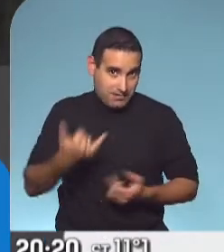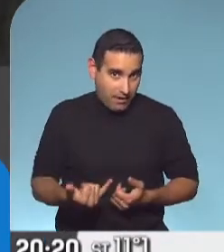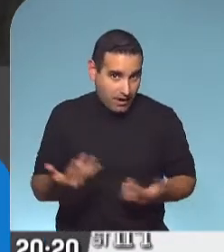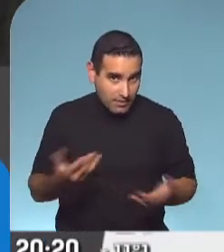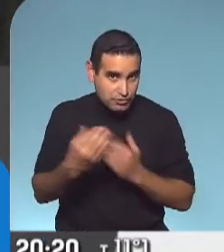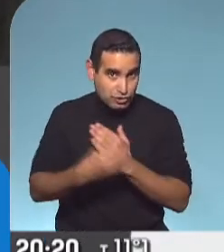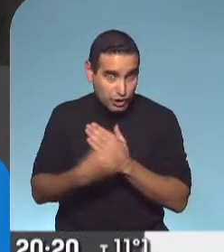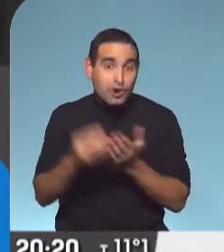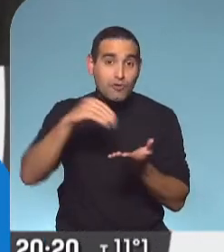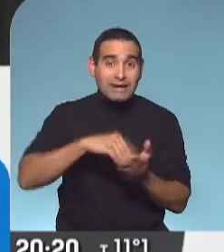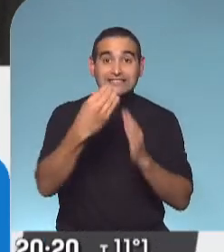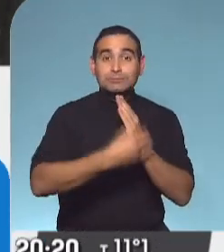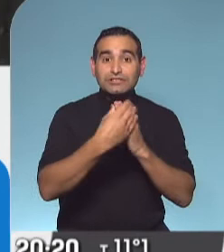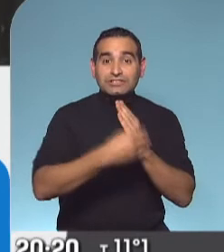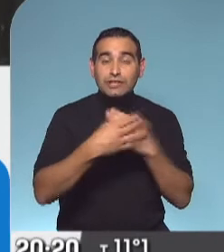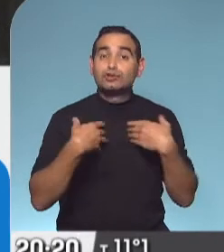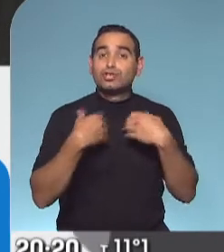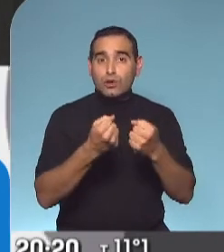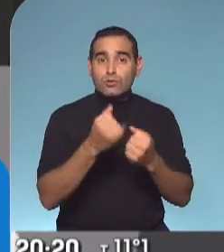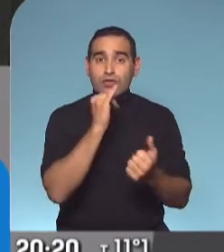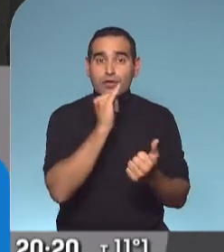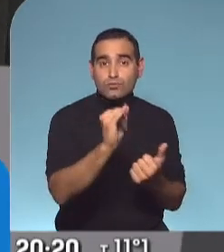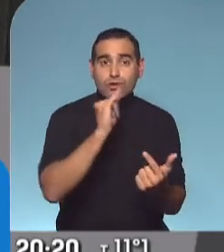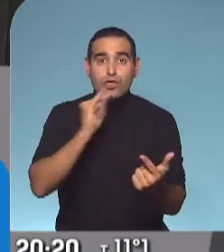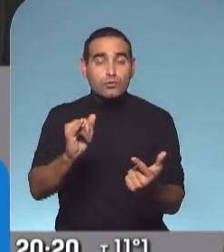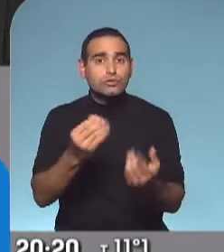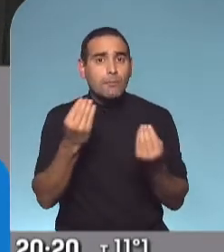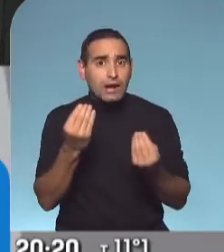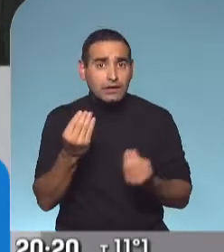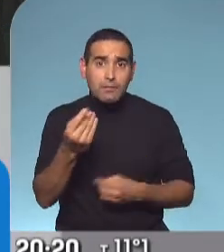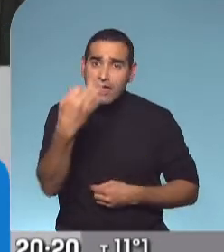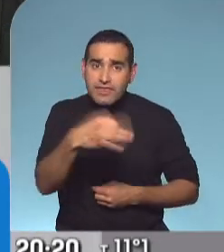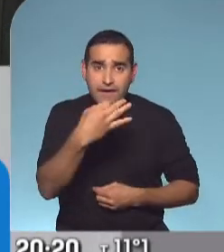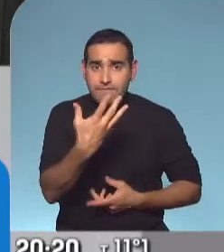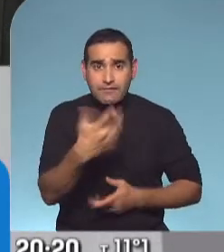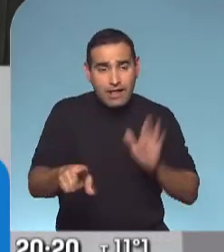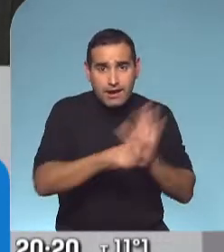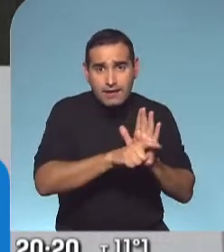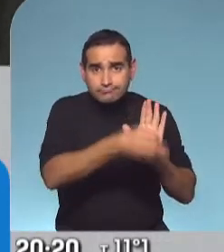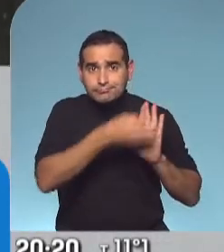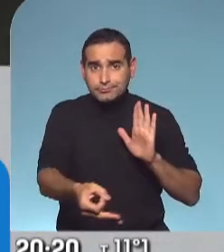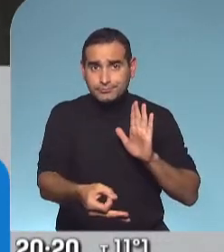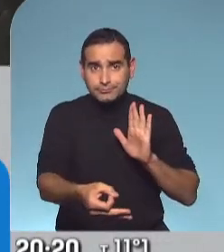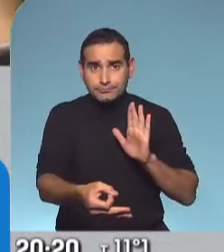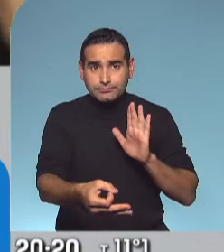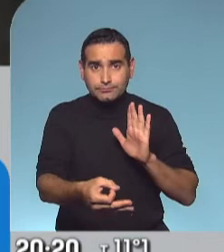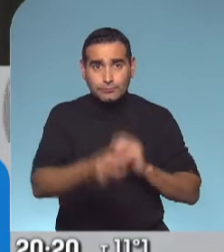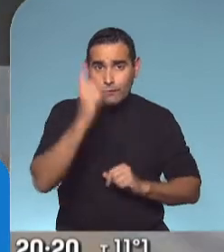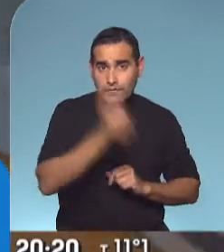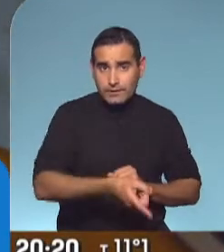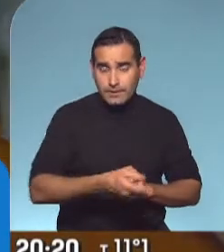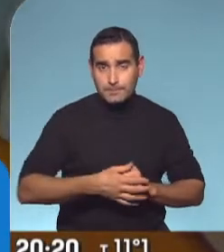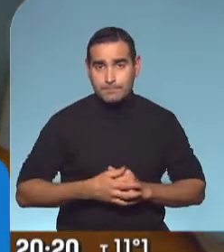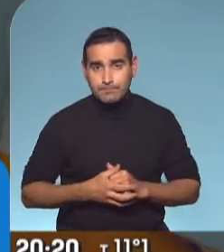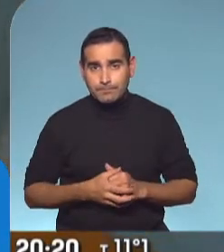y también en el Ministerio de Salud. ¿Para qué? Para que hagan cumplir lo que dicen las leyes. ¿Entendés?